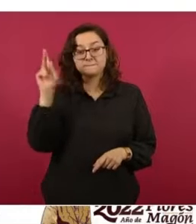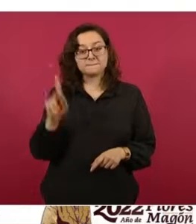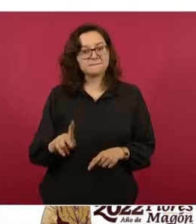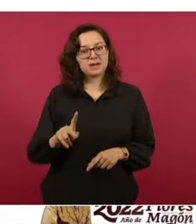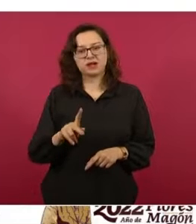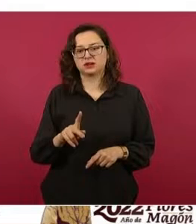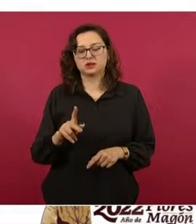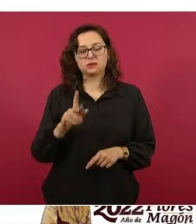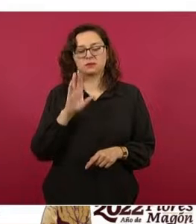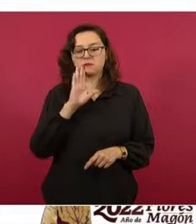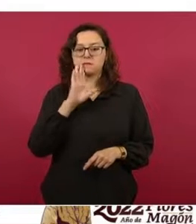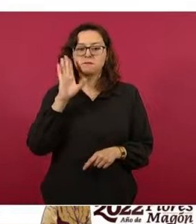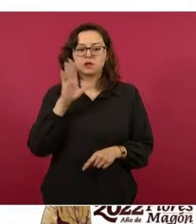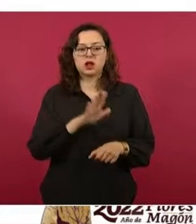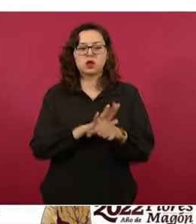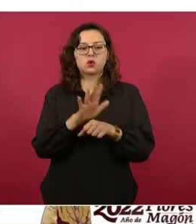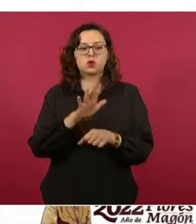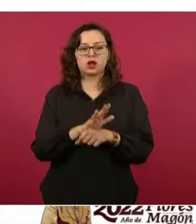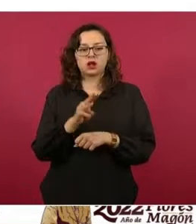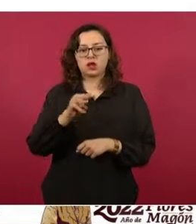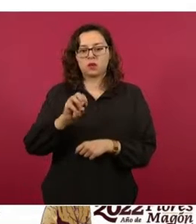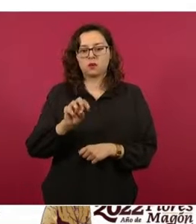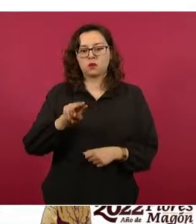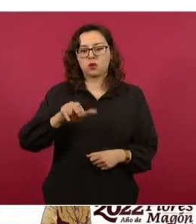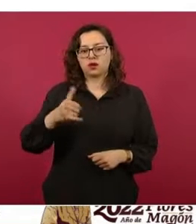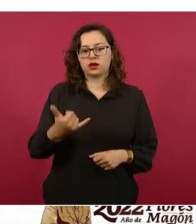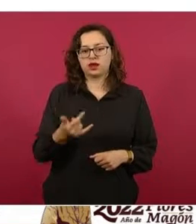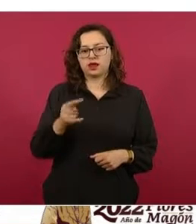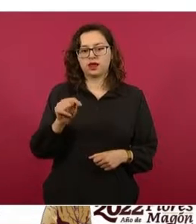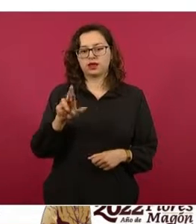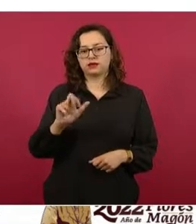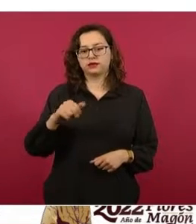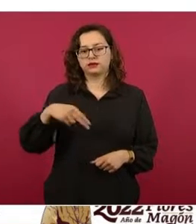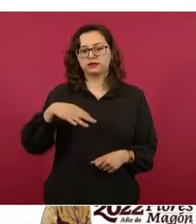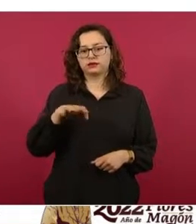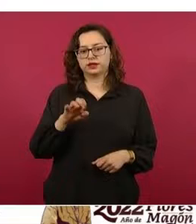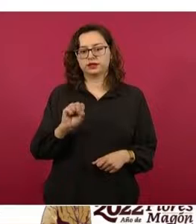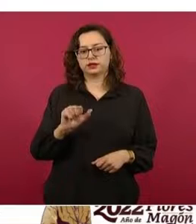que menos conviene, es Panda Money Transfer, que nos da